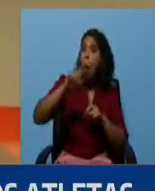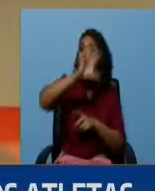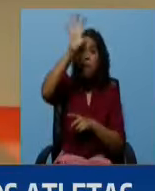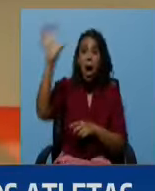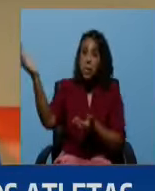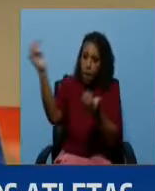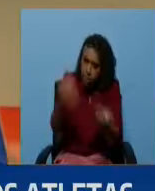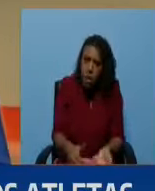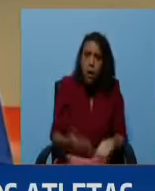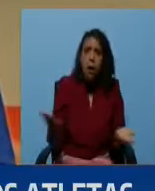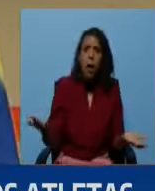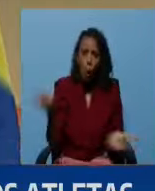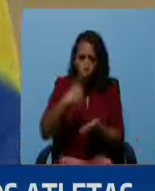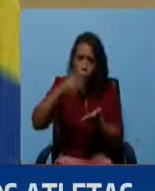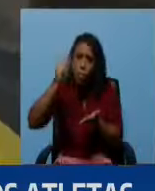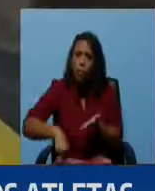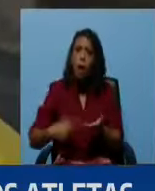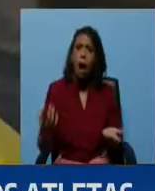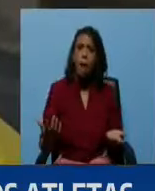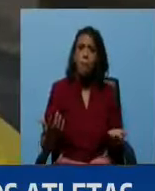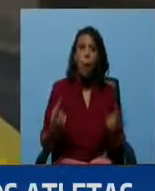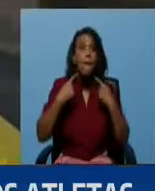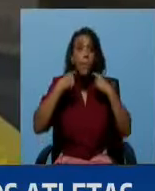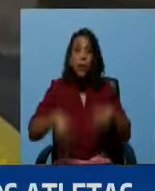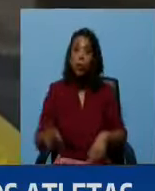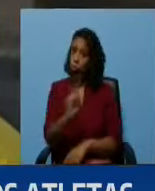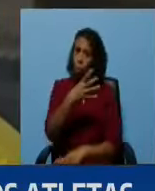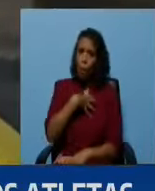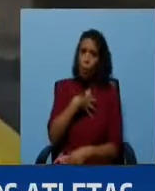a Venezuela. No los podemos traer.